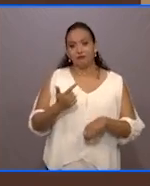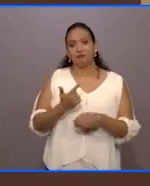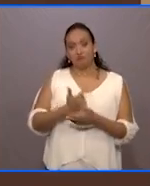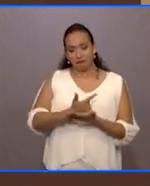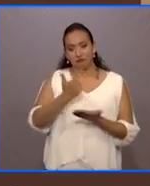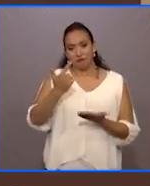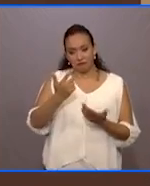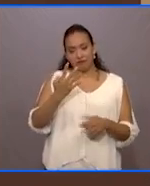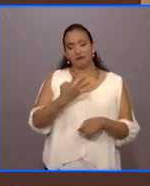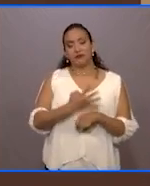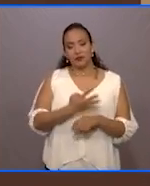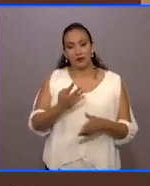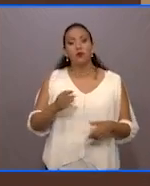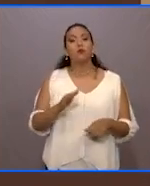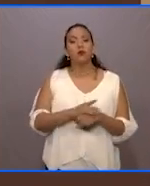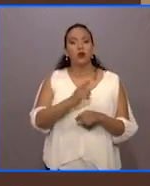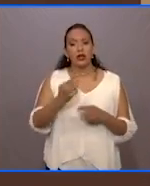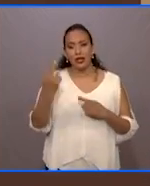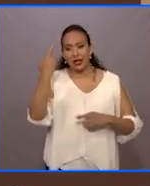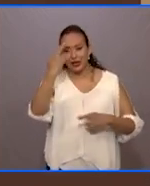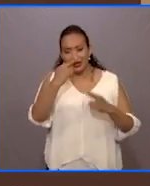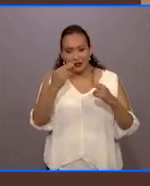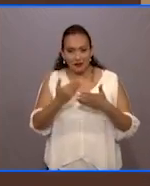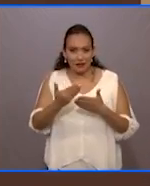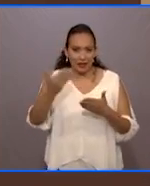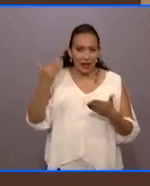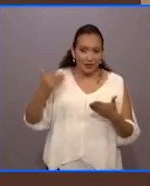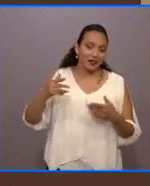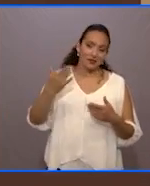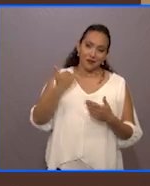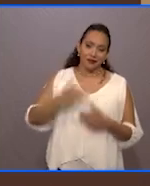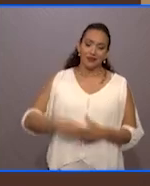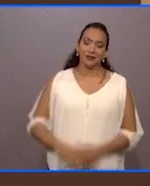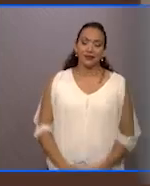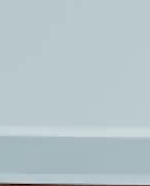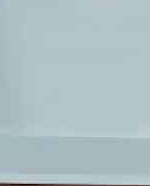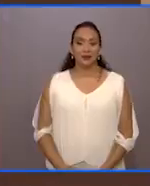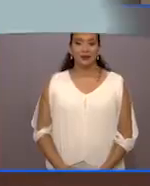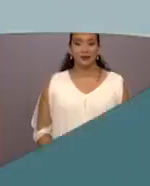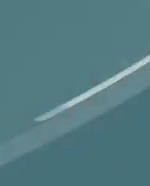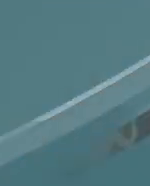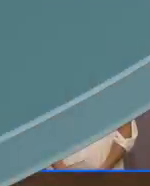afirmaciones genéricas basadas en un precedente no aplicable al caso.